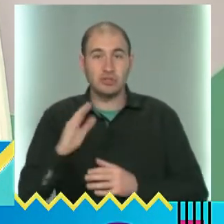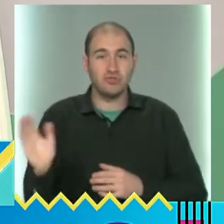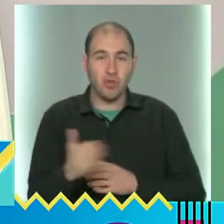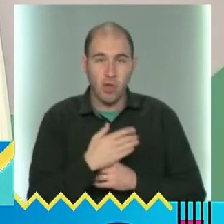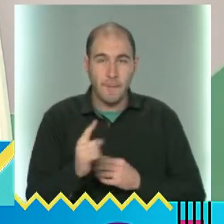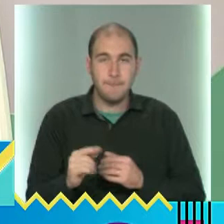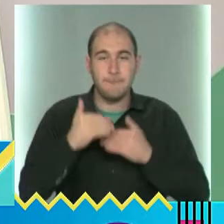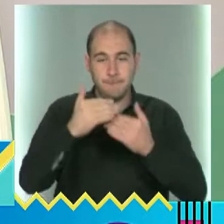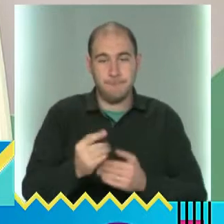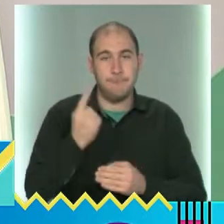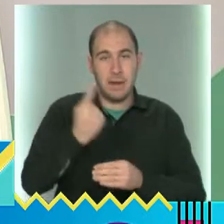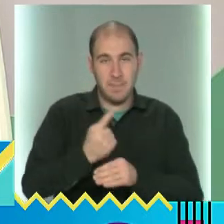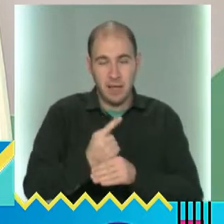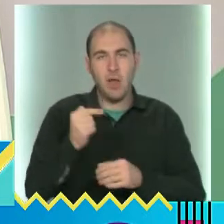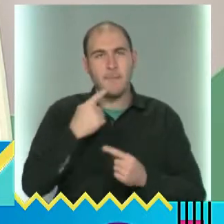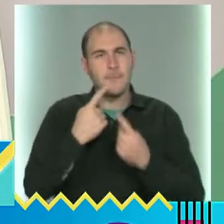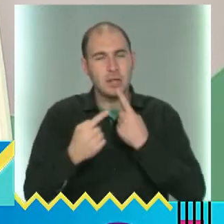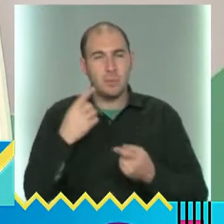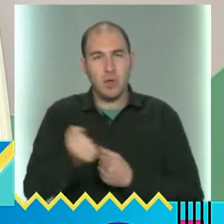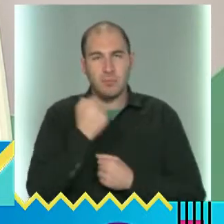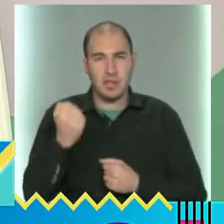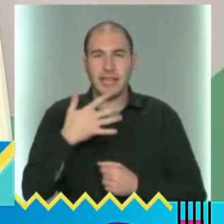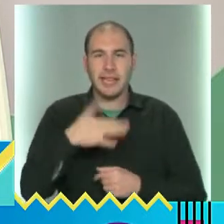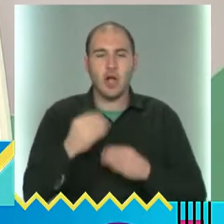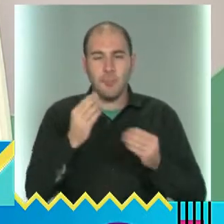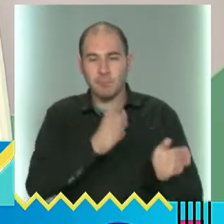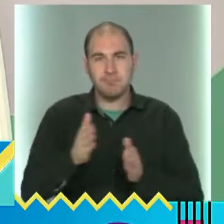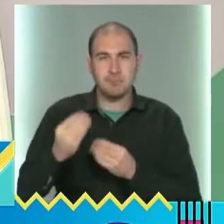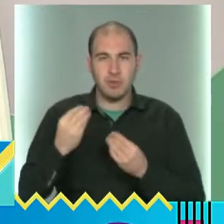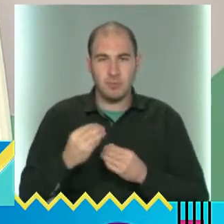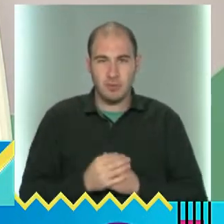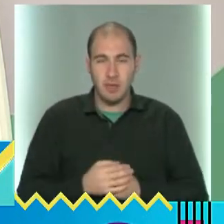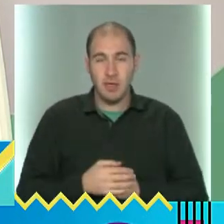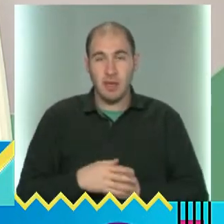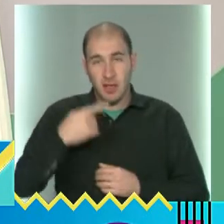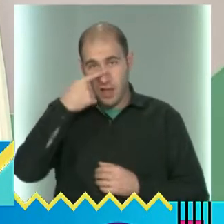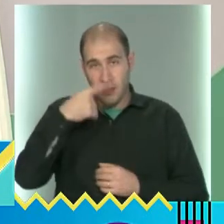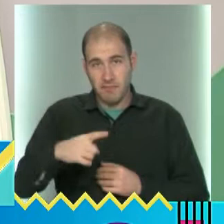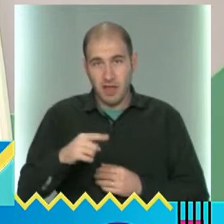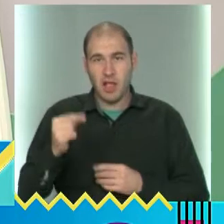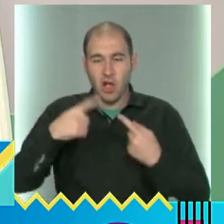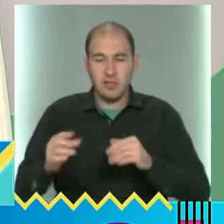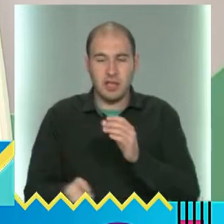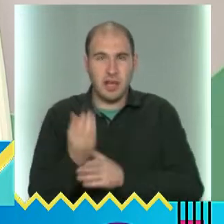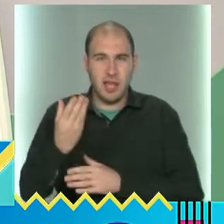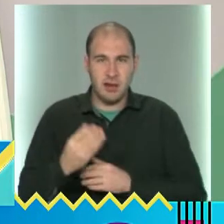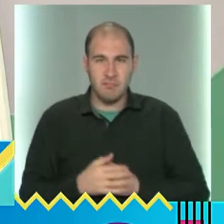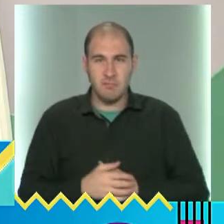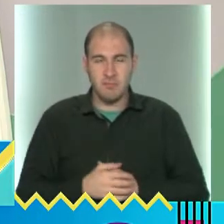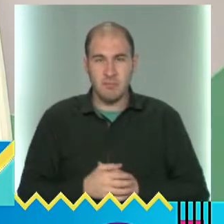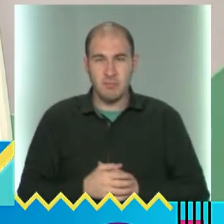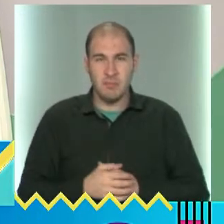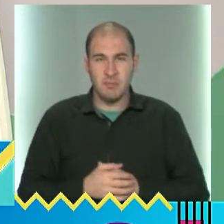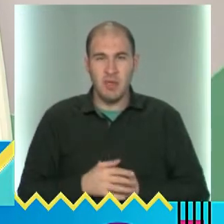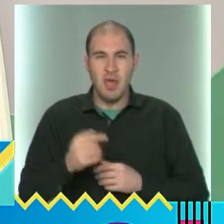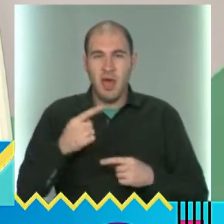digamos, el primer paso para hacerse preguntas fundamentales para entender cómo las cosas funcionan y al fin de cuentas crear algo que